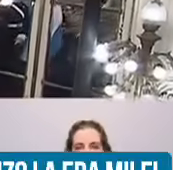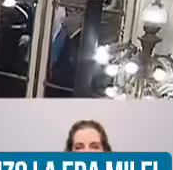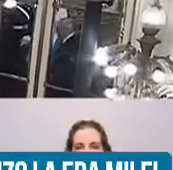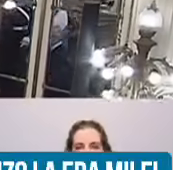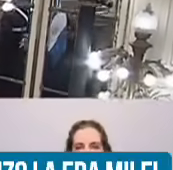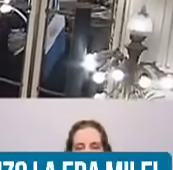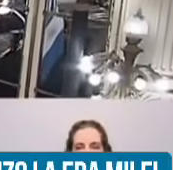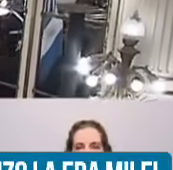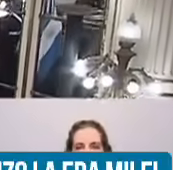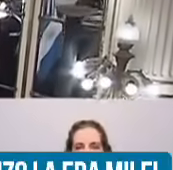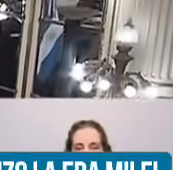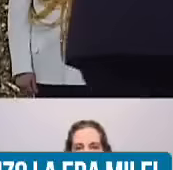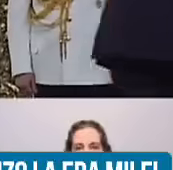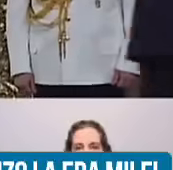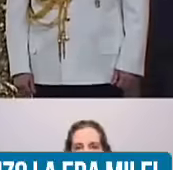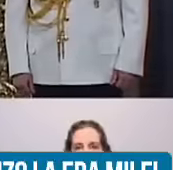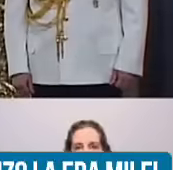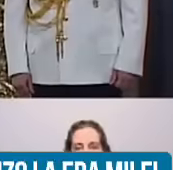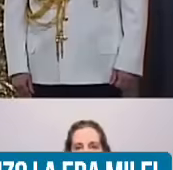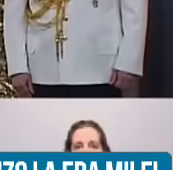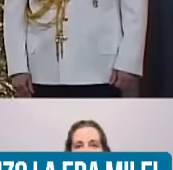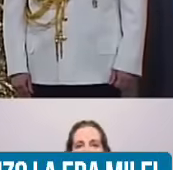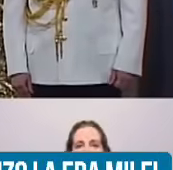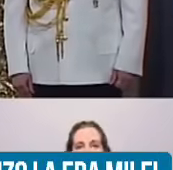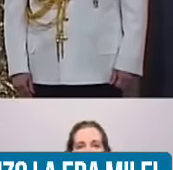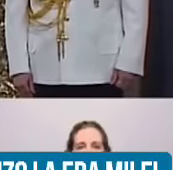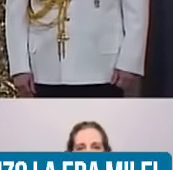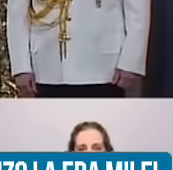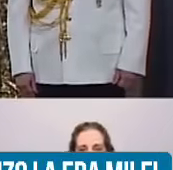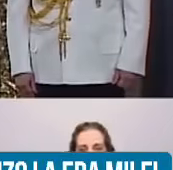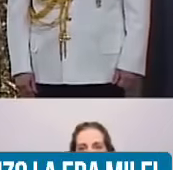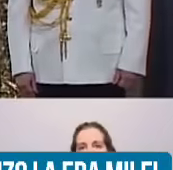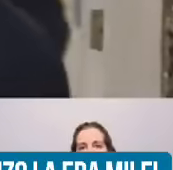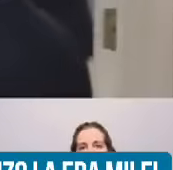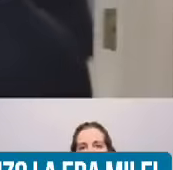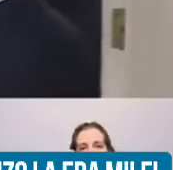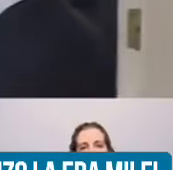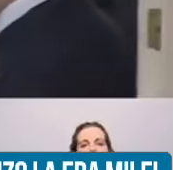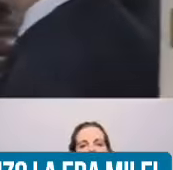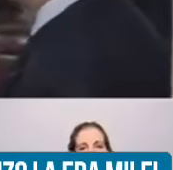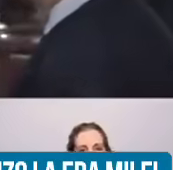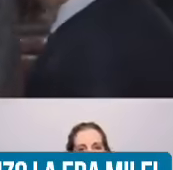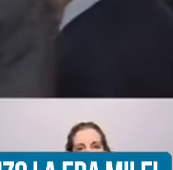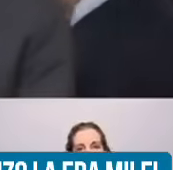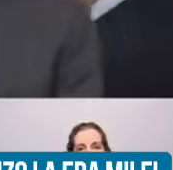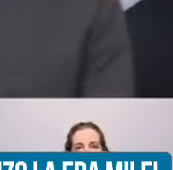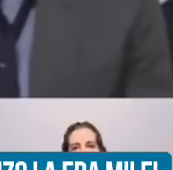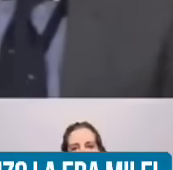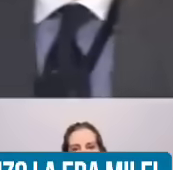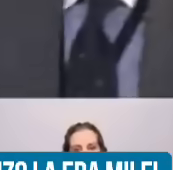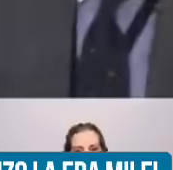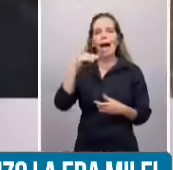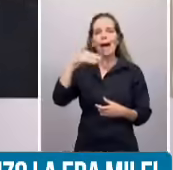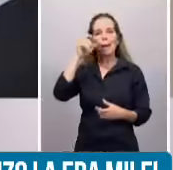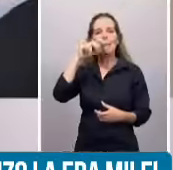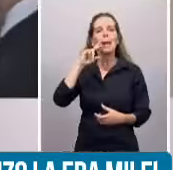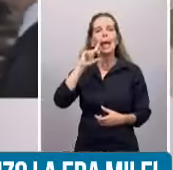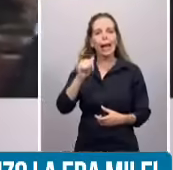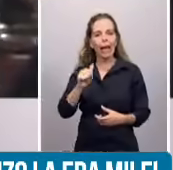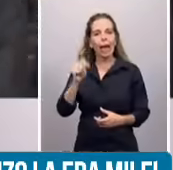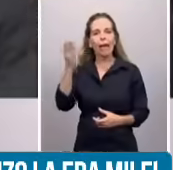Sucede en Casa Rosada, sí, estamos viendo al presidente Javier Milei, a la vicepresidenta y a la canciller Diana Mondino. Estamos viendo cómo